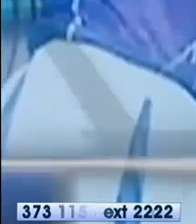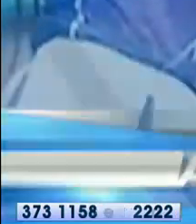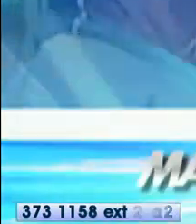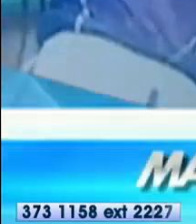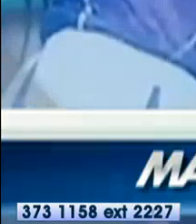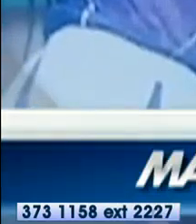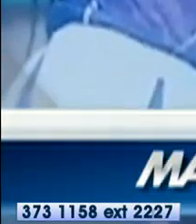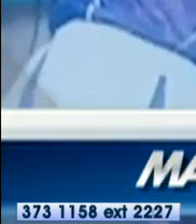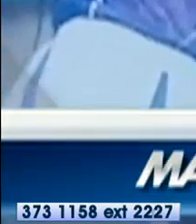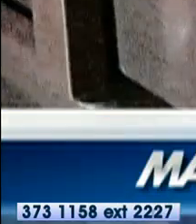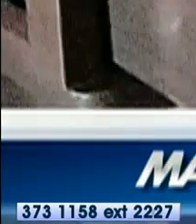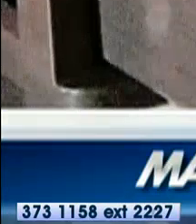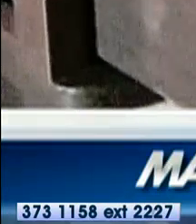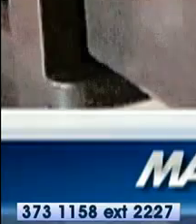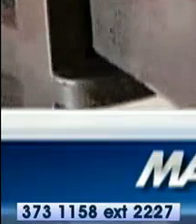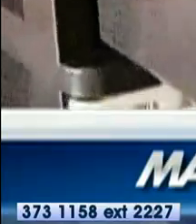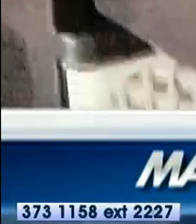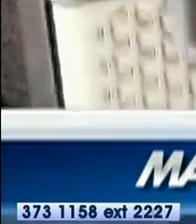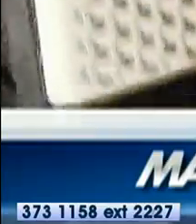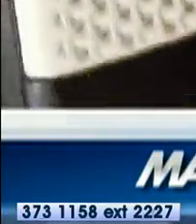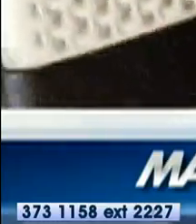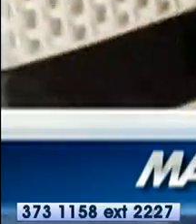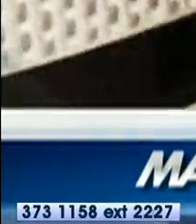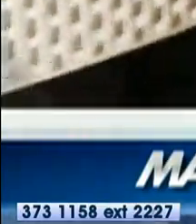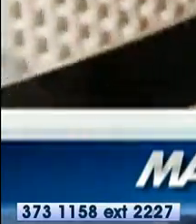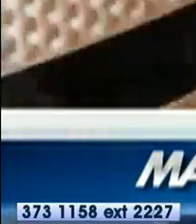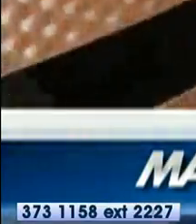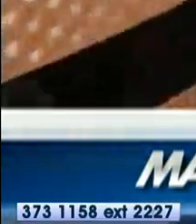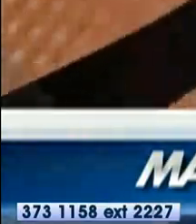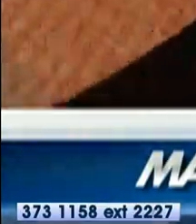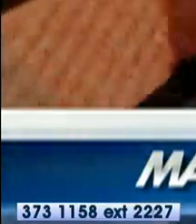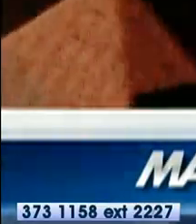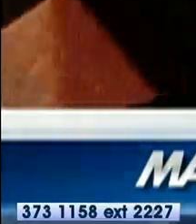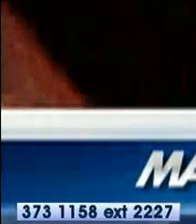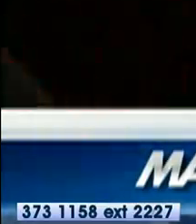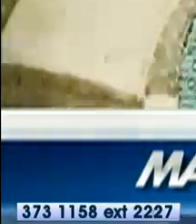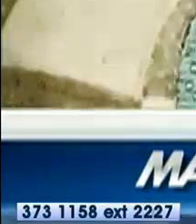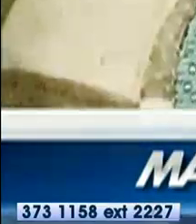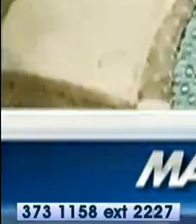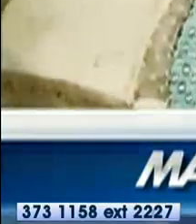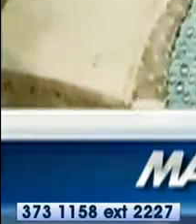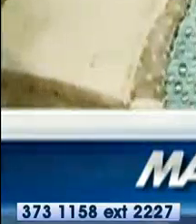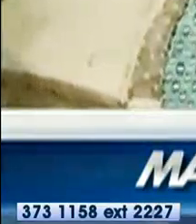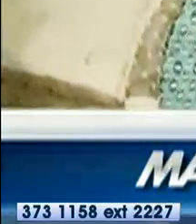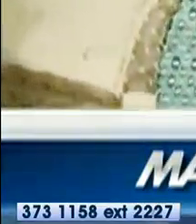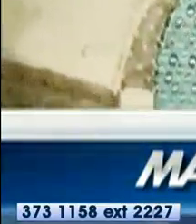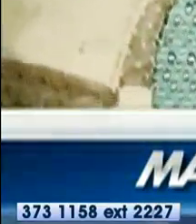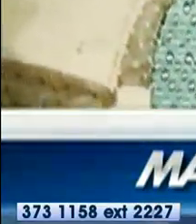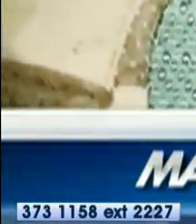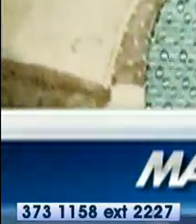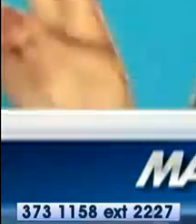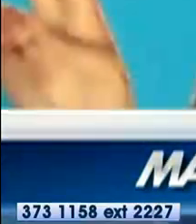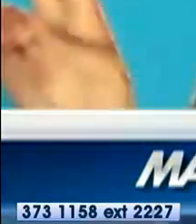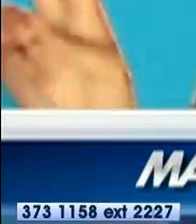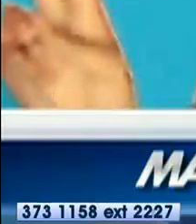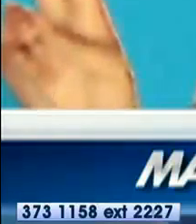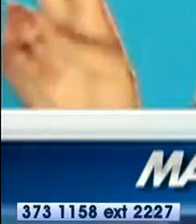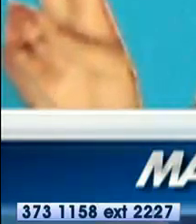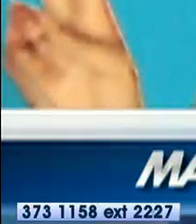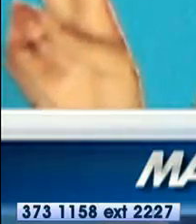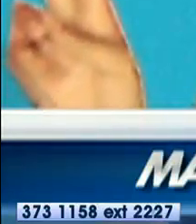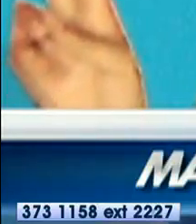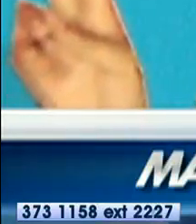Una madre desesperada pide ayuda para encontrar a su hija de tan solo 14 años.